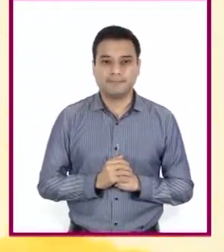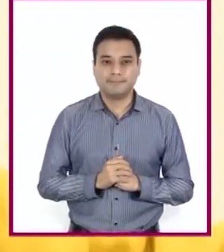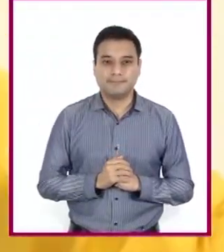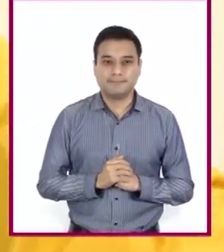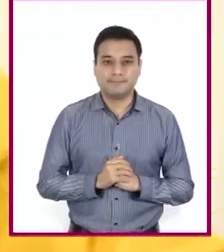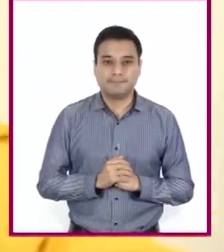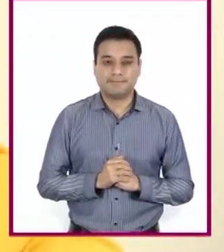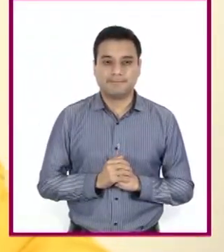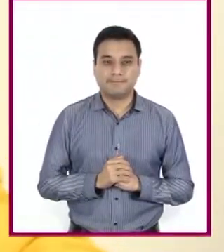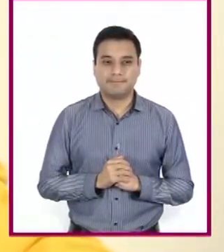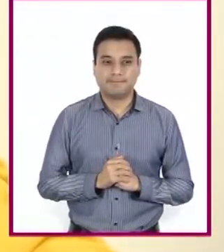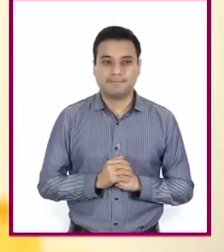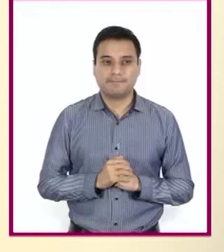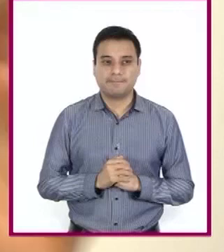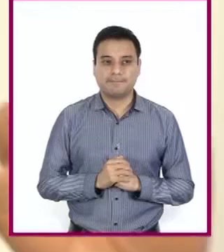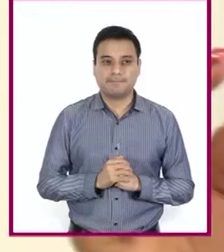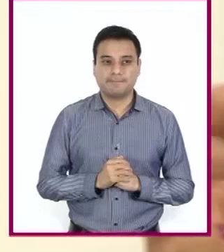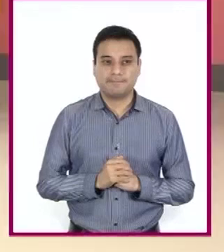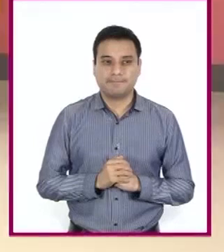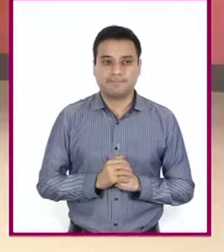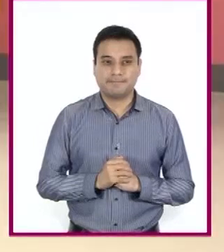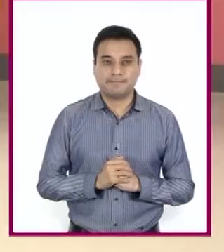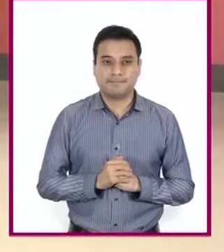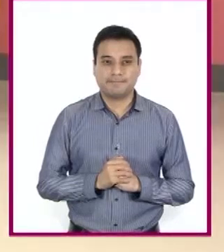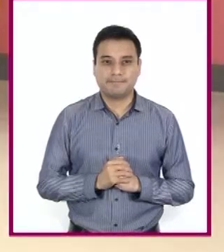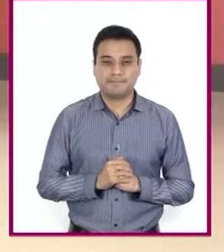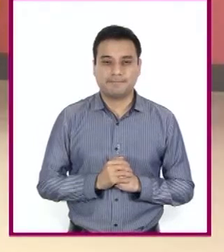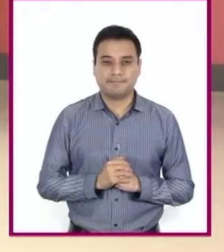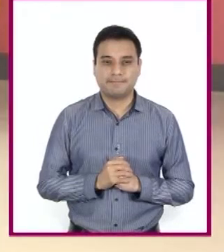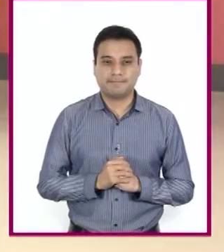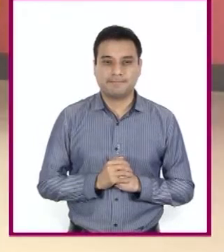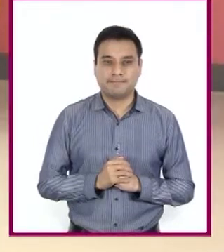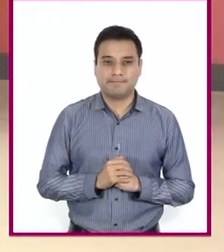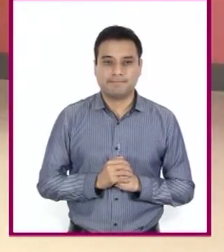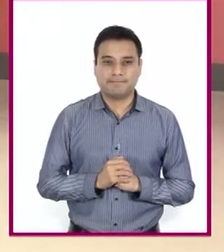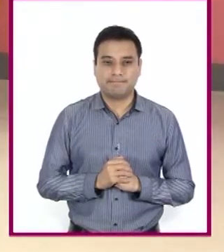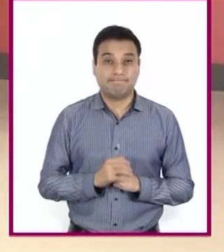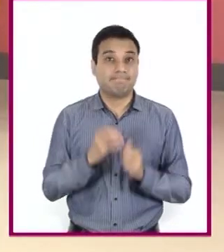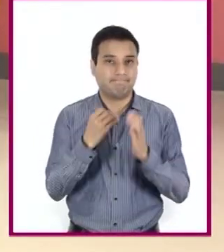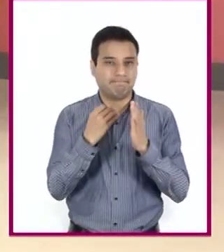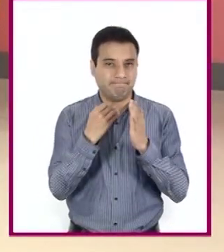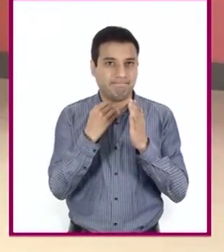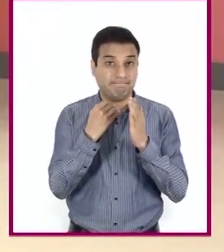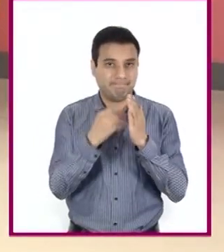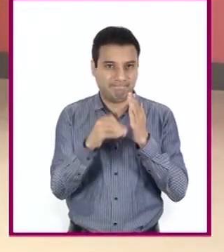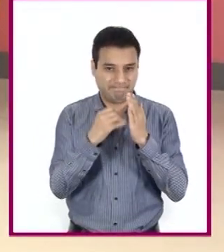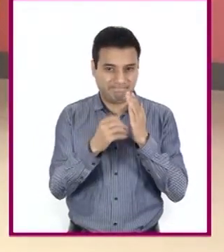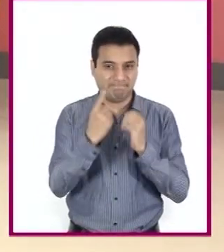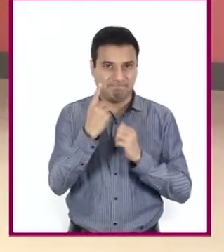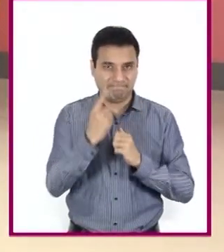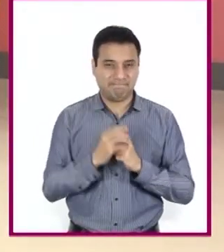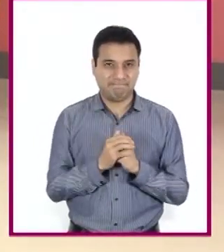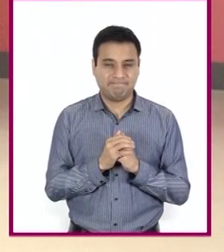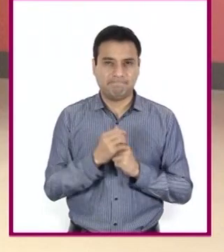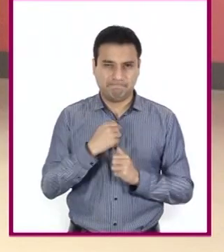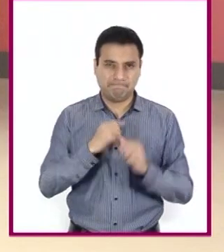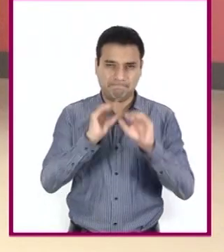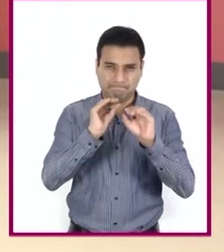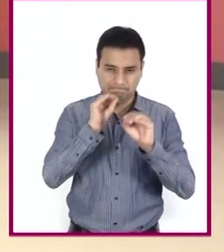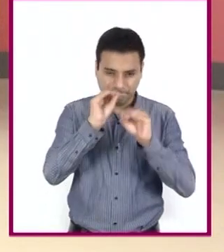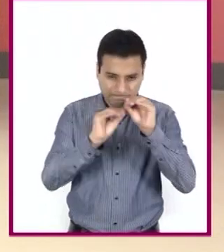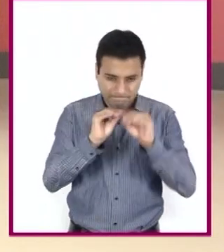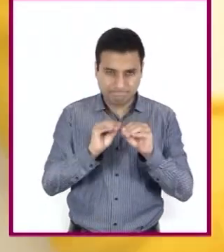Y vamos a ir. Aquí ya se me había quedado pegado uno, maestro. Así es, Voy colocando los electrones de